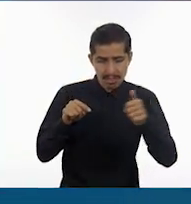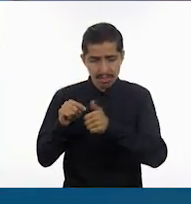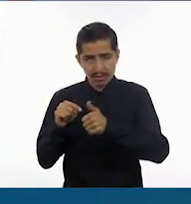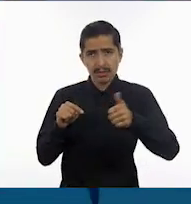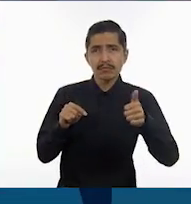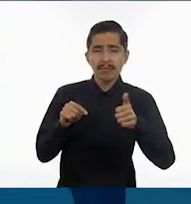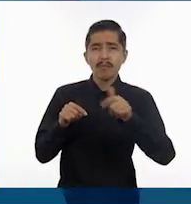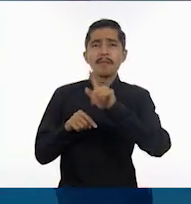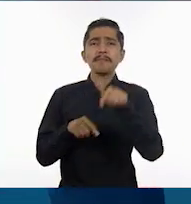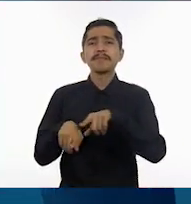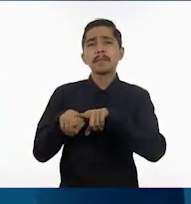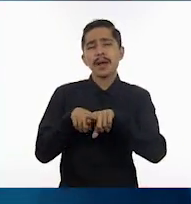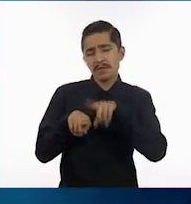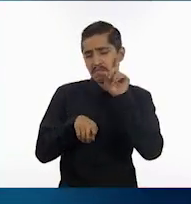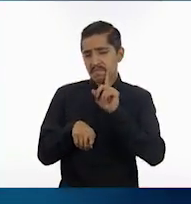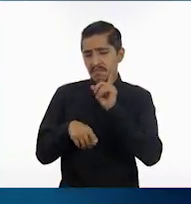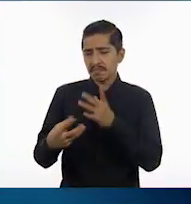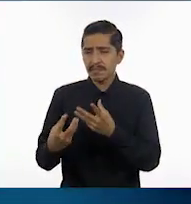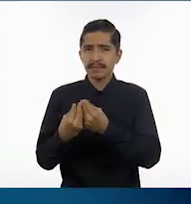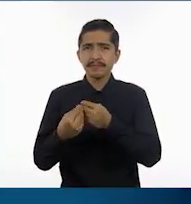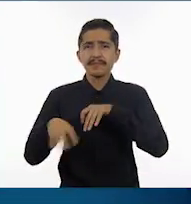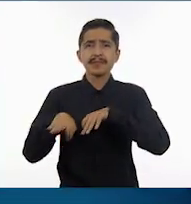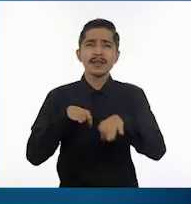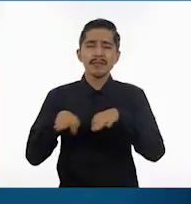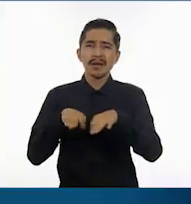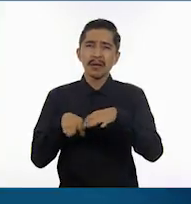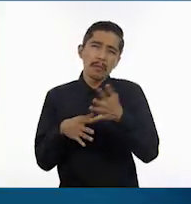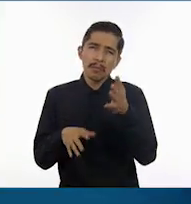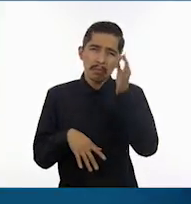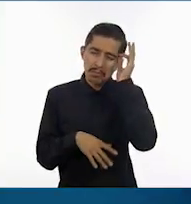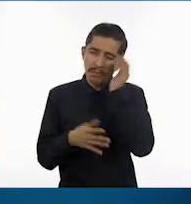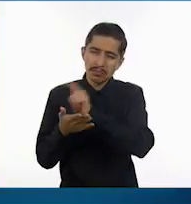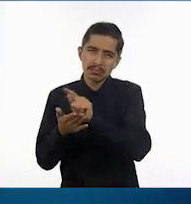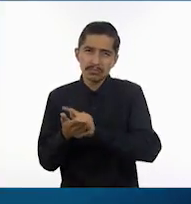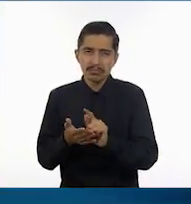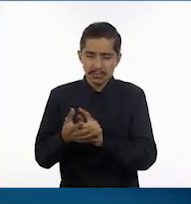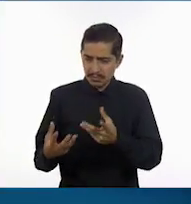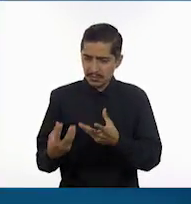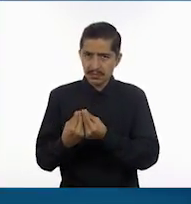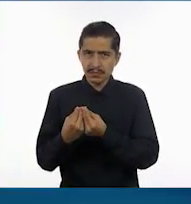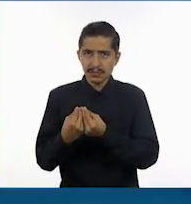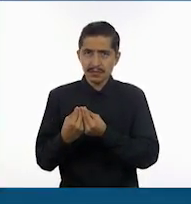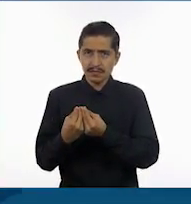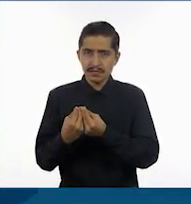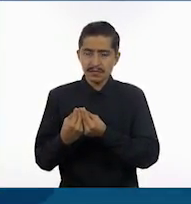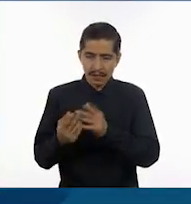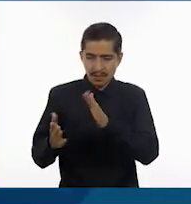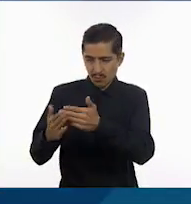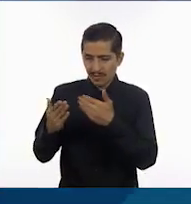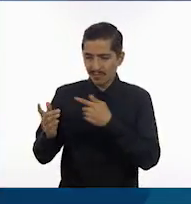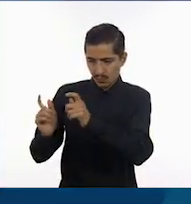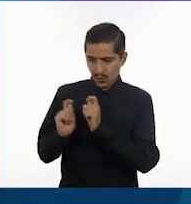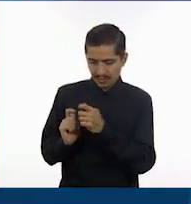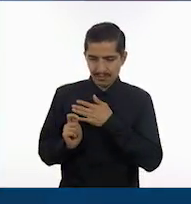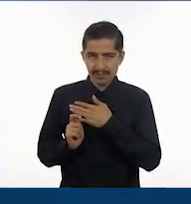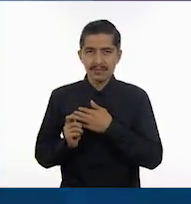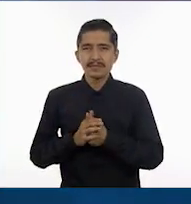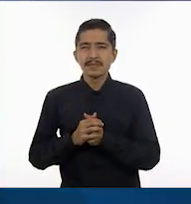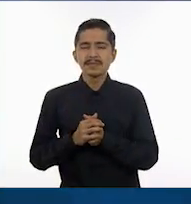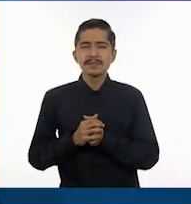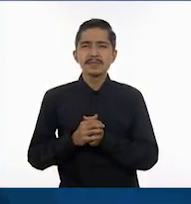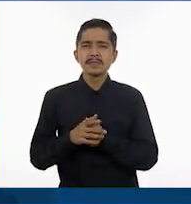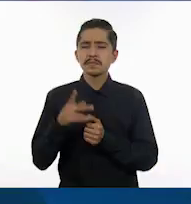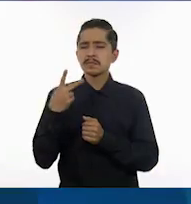hermana y algunos de sus trabajadores domésticos. Muy bien, a ver, me toca a mí. A ver, en